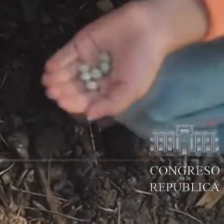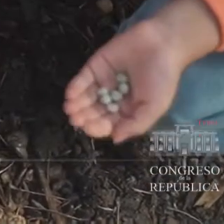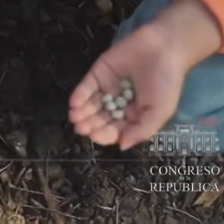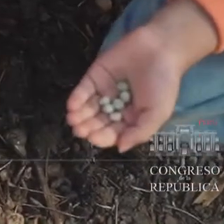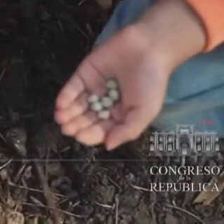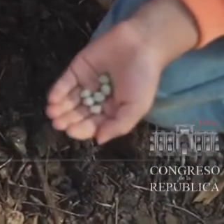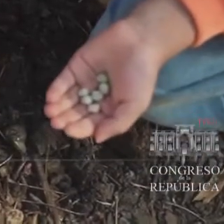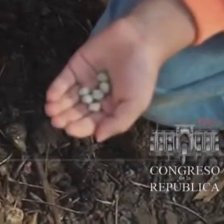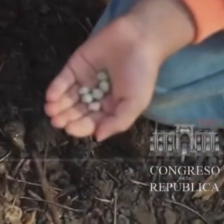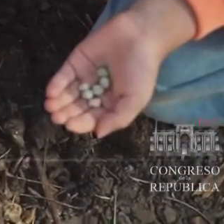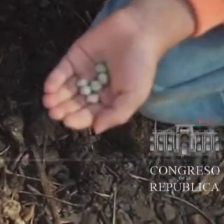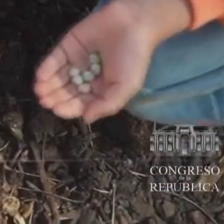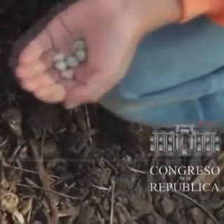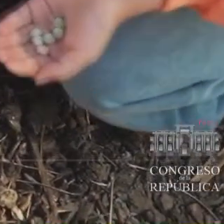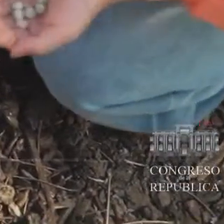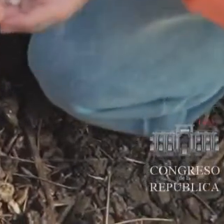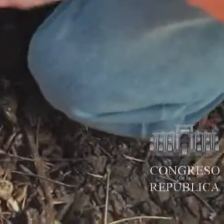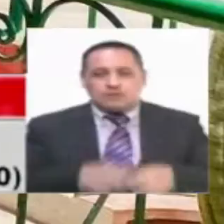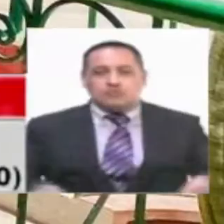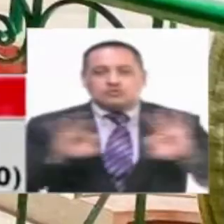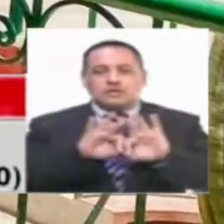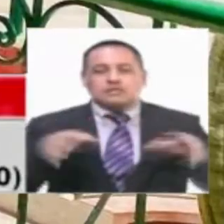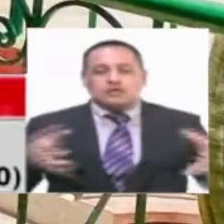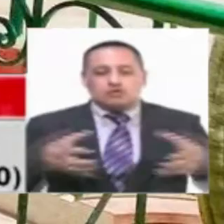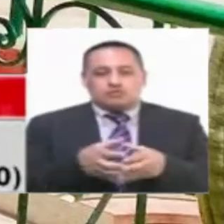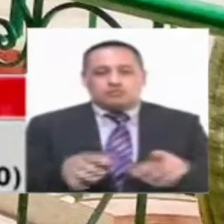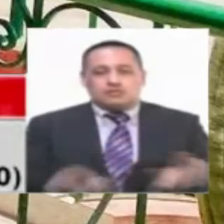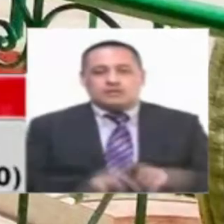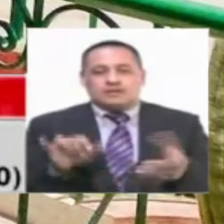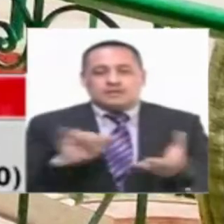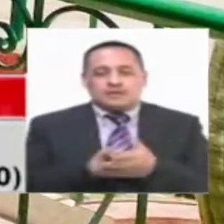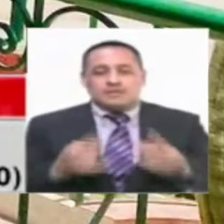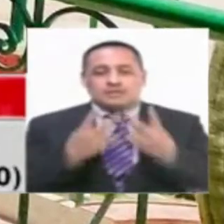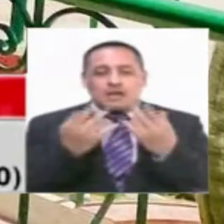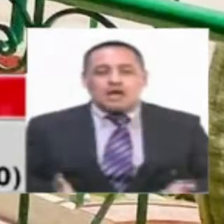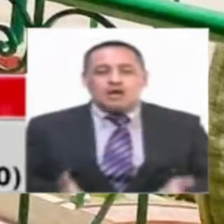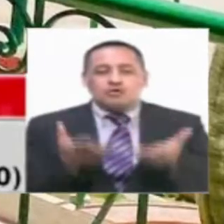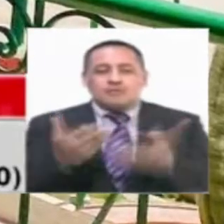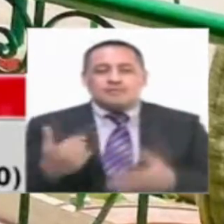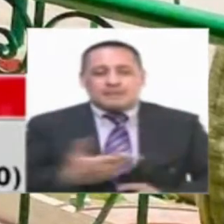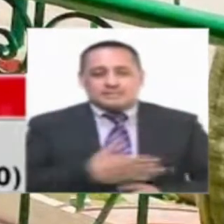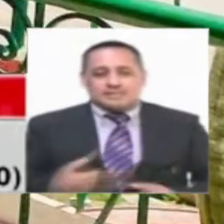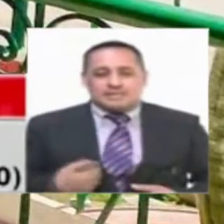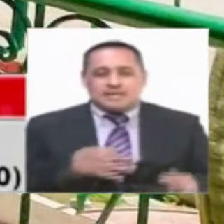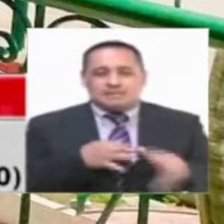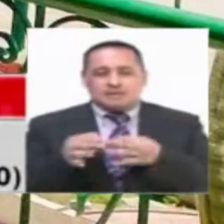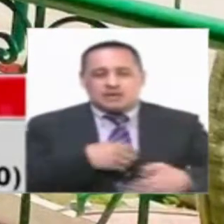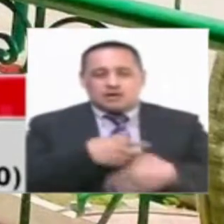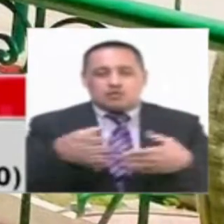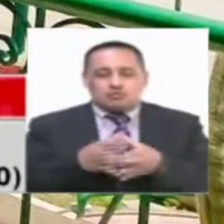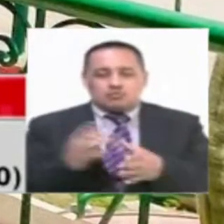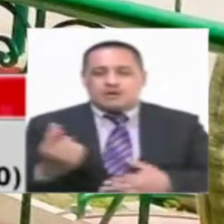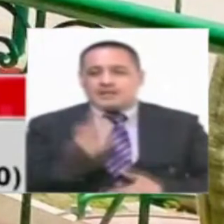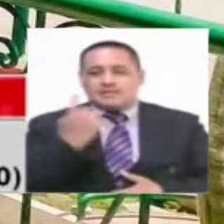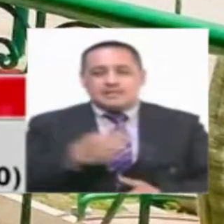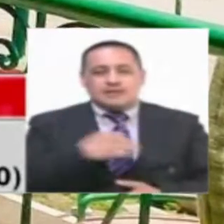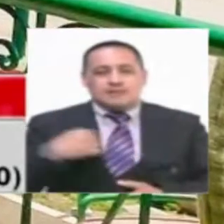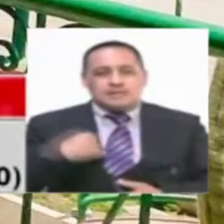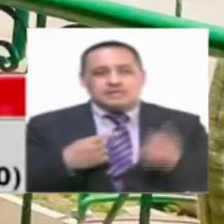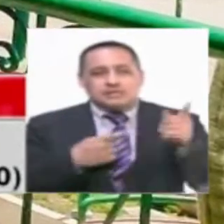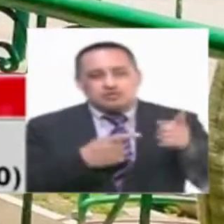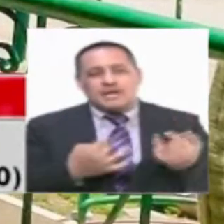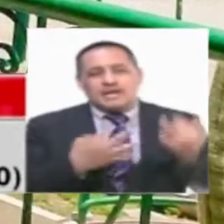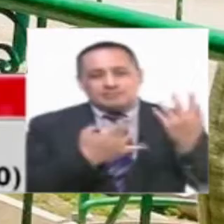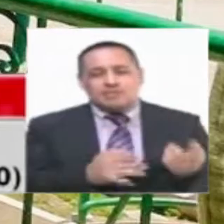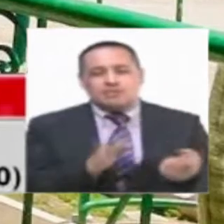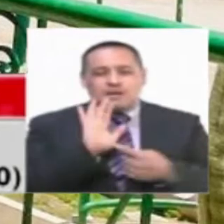ascienden a más del 90%. A través suyo, presidenta, decirle al Poder Ejecutivo que esperamos que